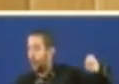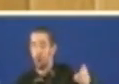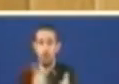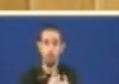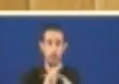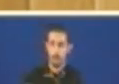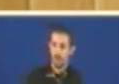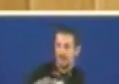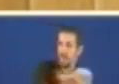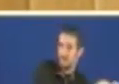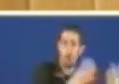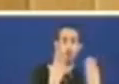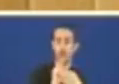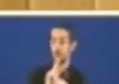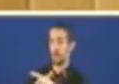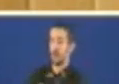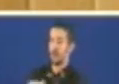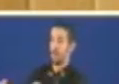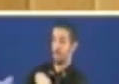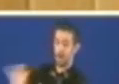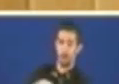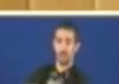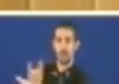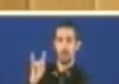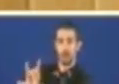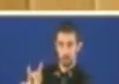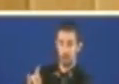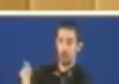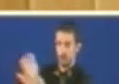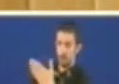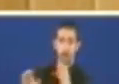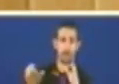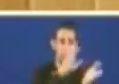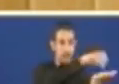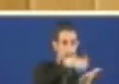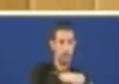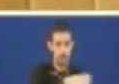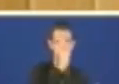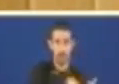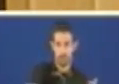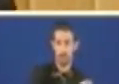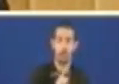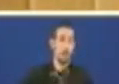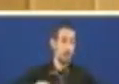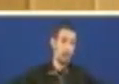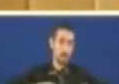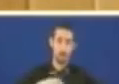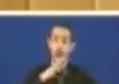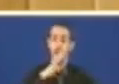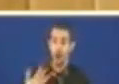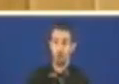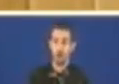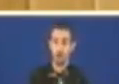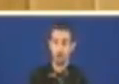retidos con fraude e por engano e con engano por parte desas pobres entidades e por parte deses pobres directivos que agora algún deles